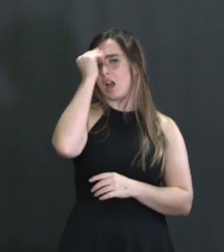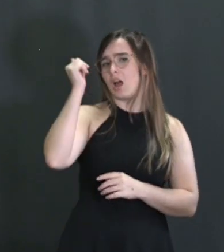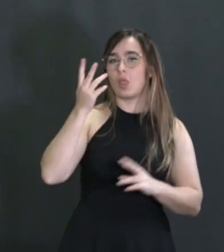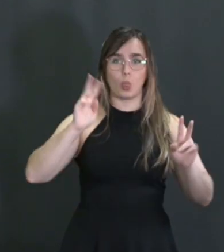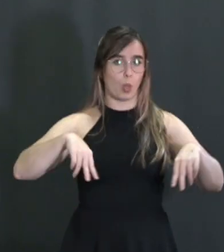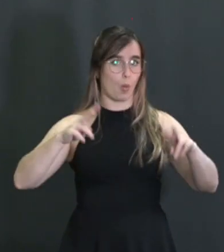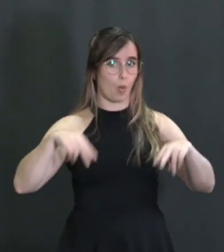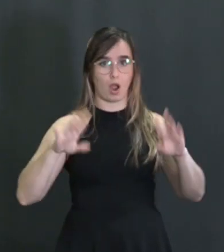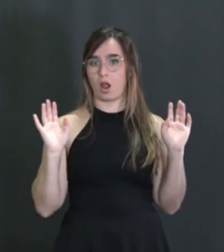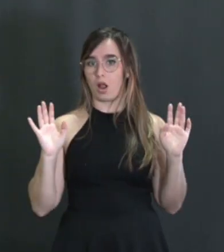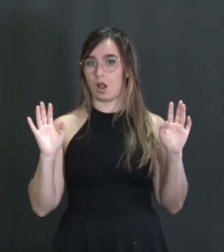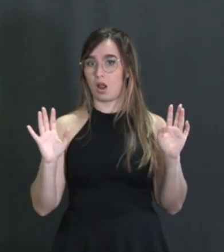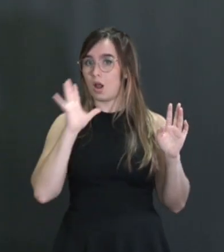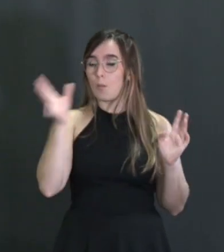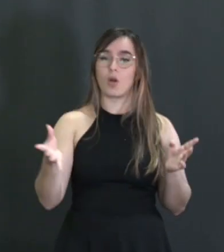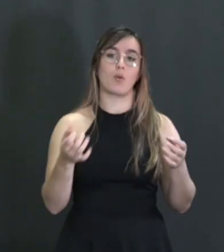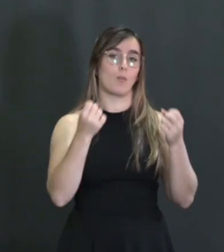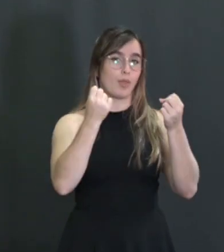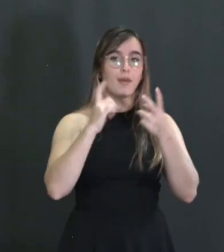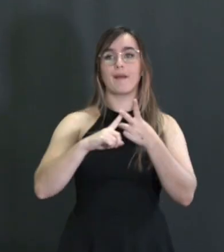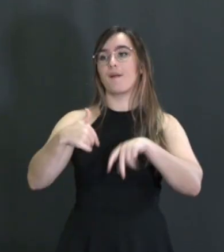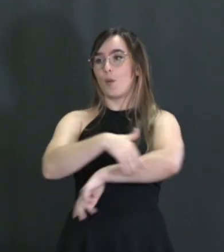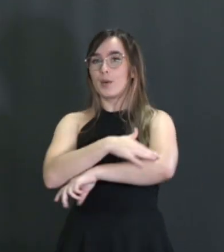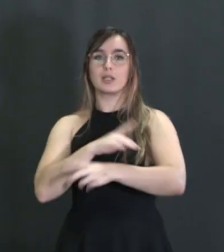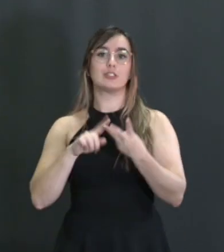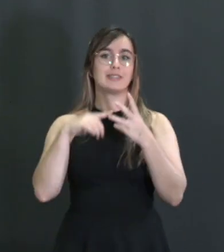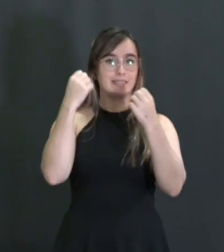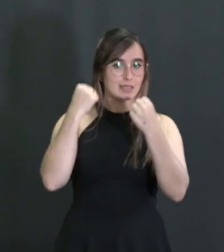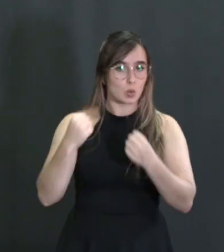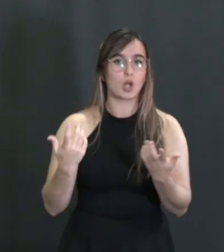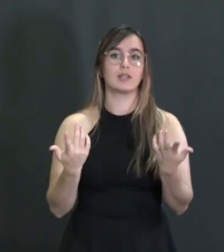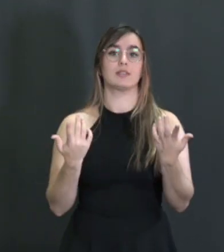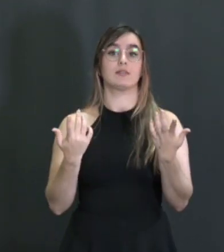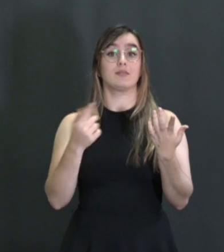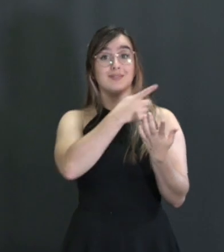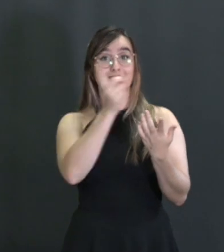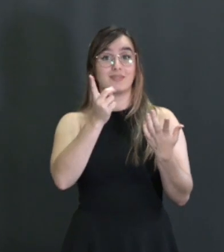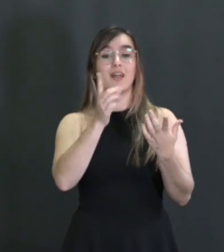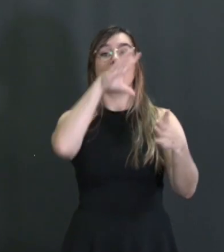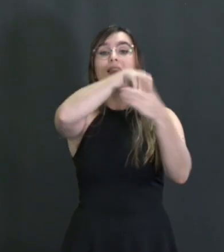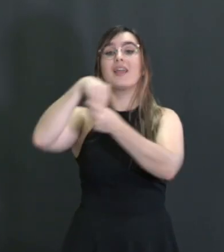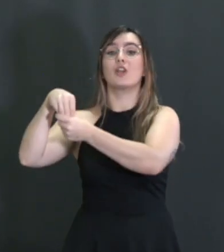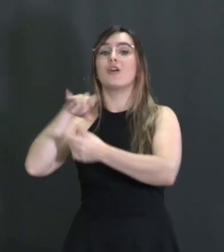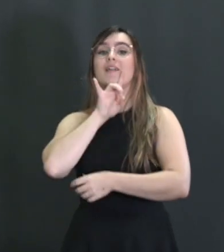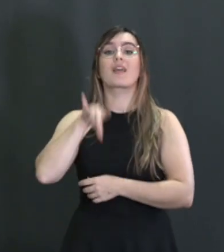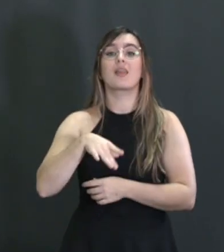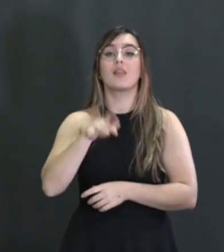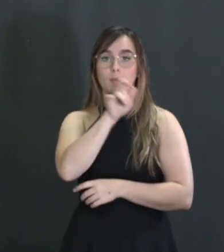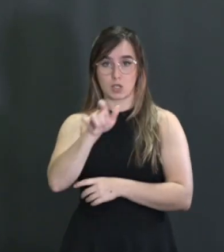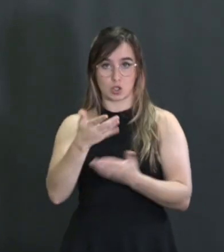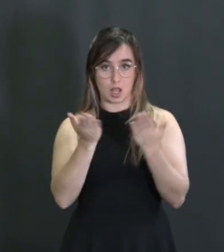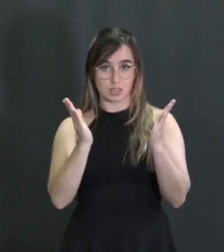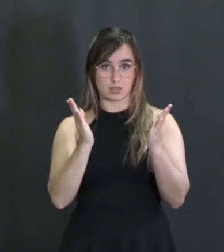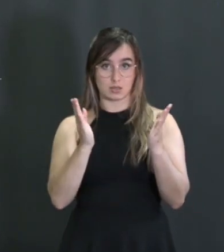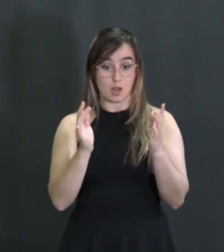pues el poder, los gobiernos, las instituciones, las conforman personas.